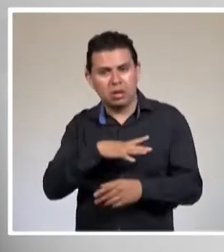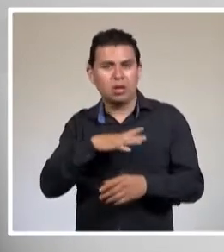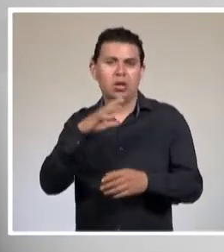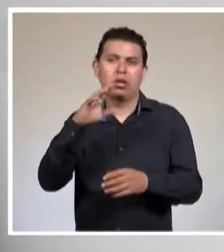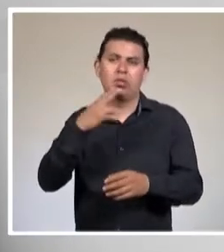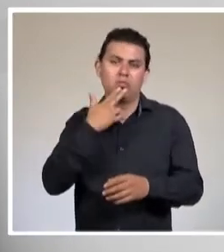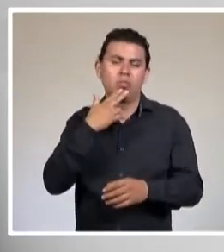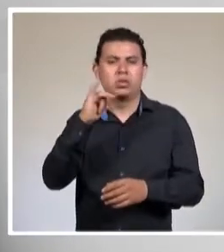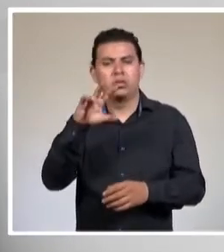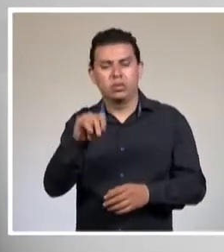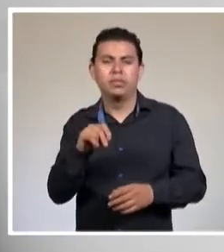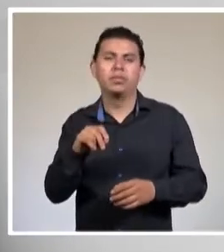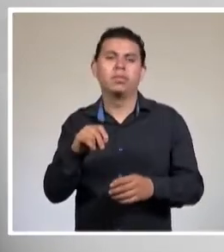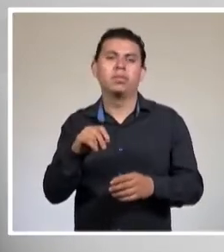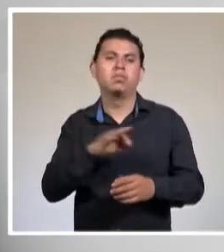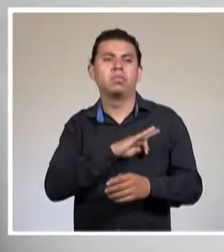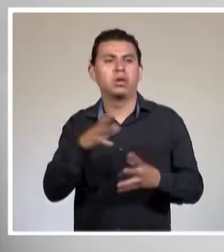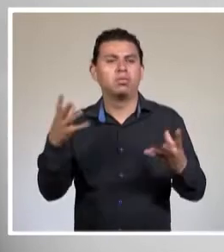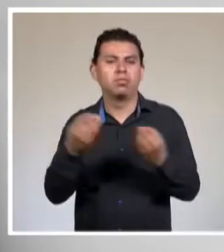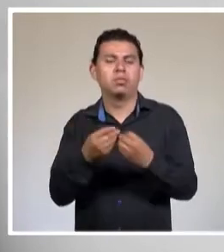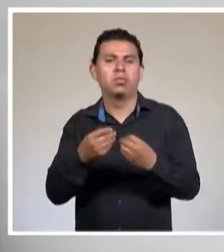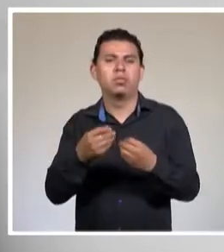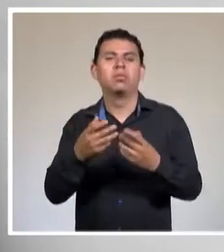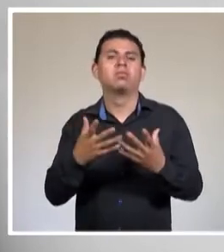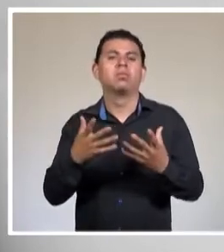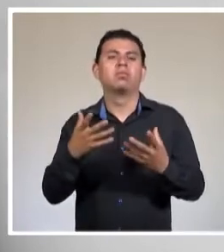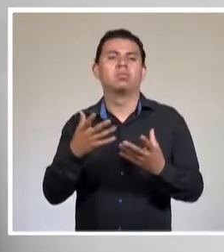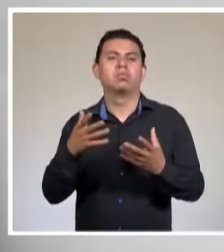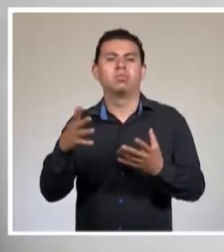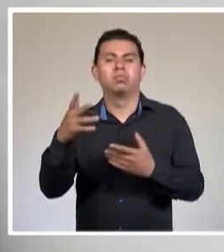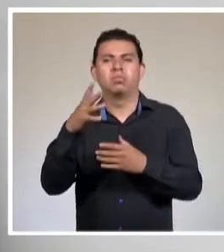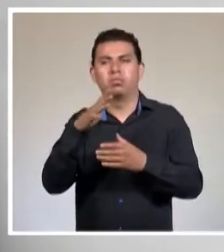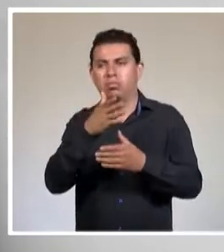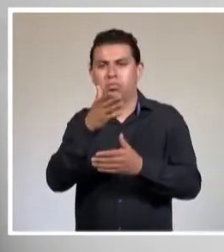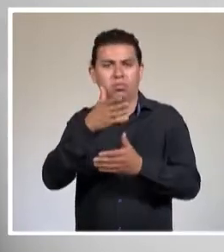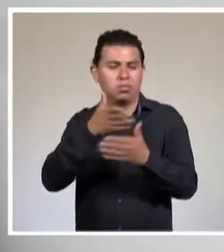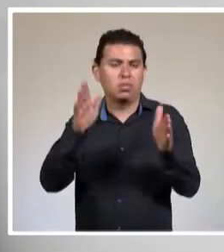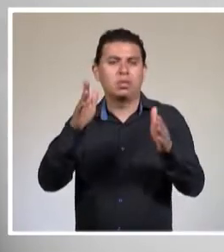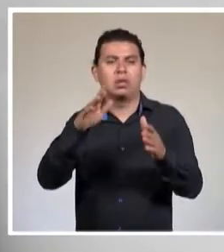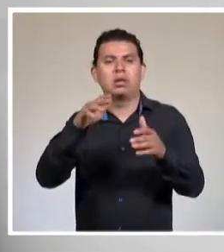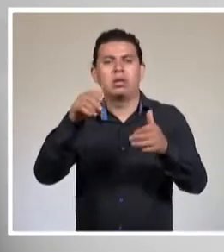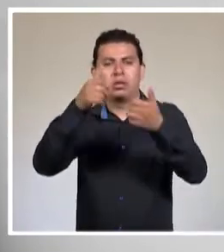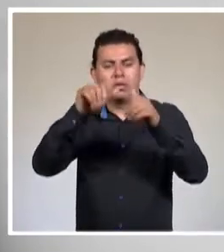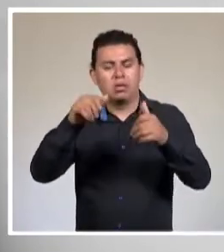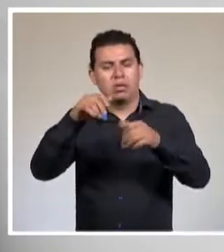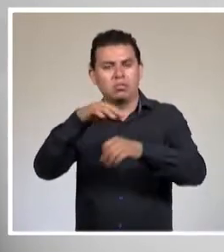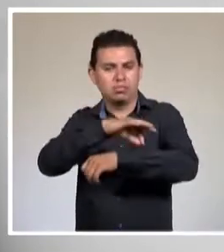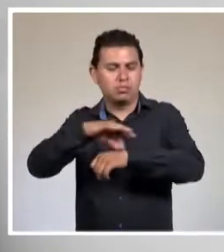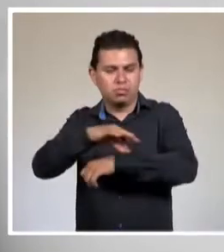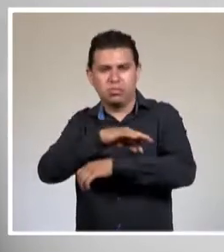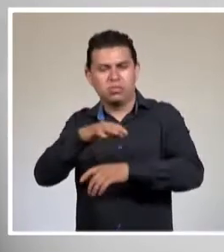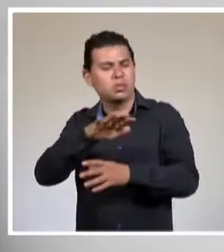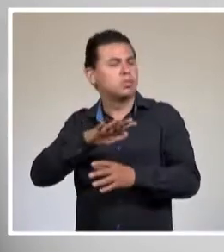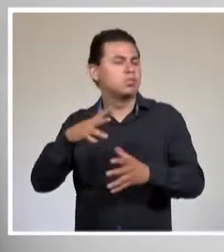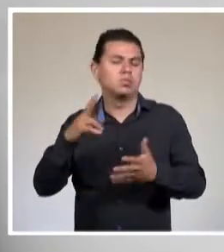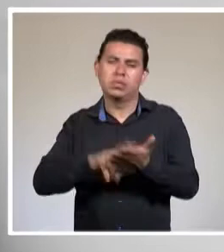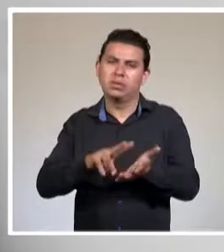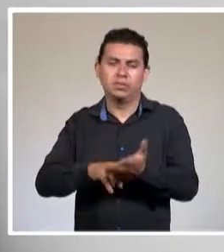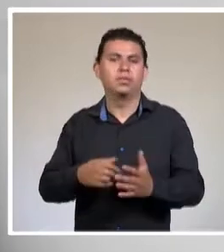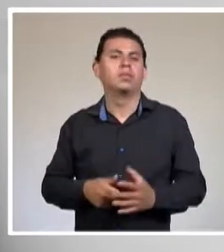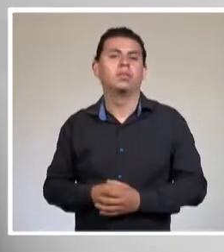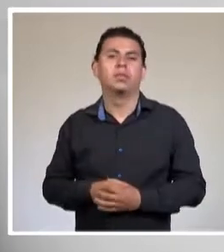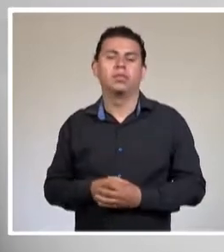utilidad y se se consensaron si van con el paisaje o la arquitectura de la comunidad los casos expuestos